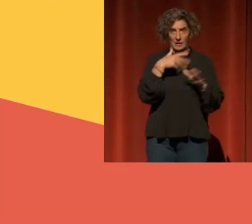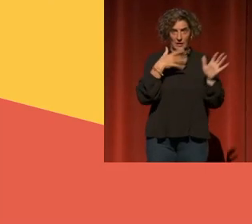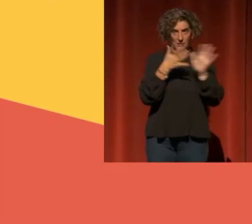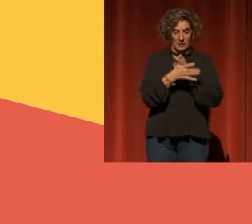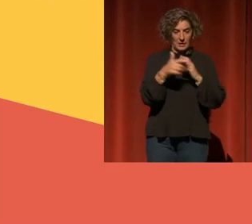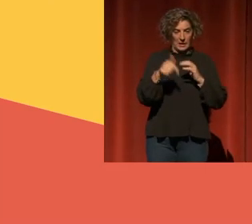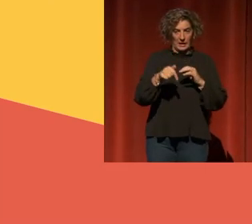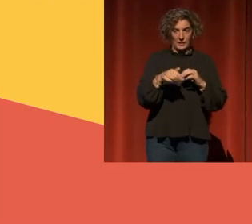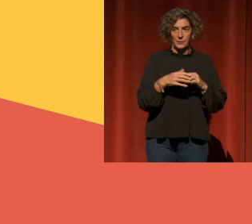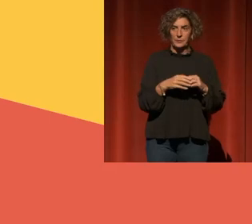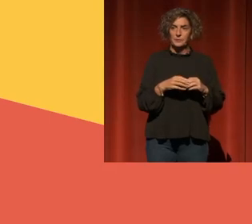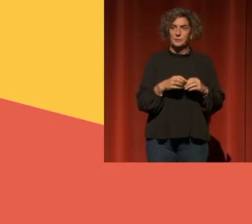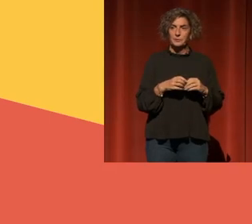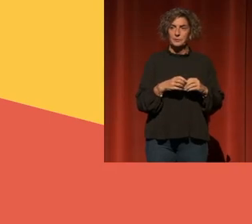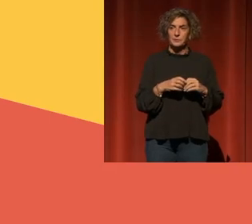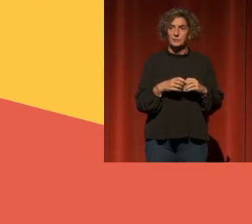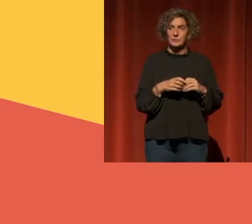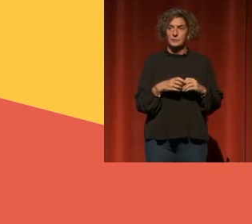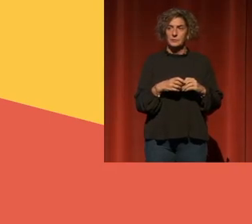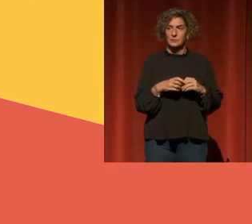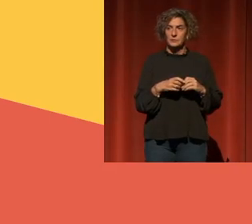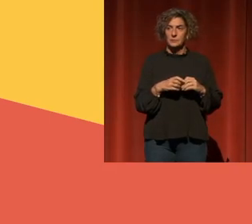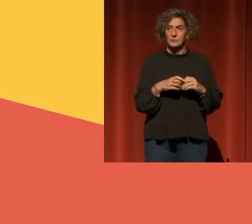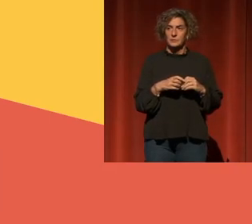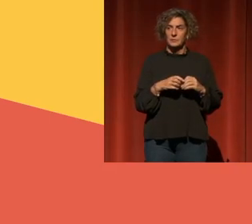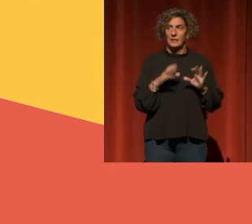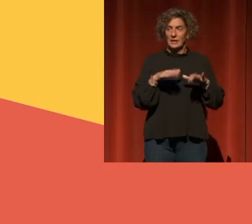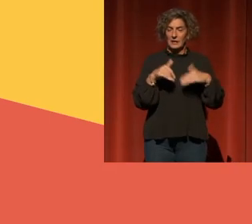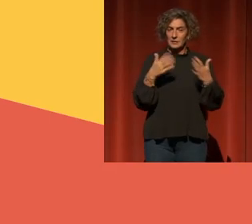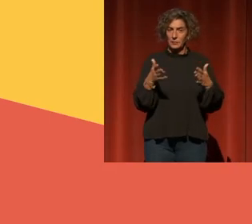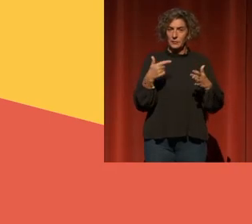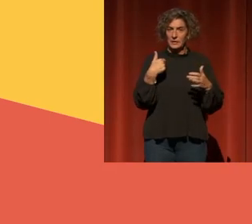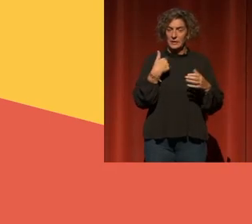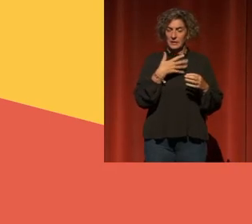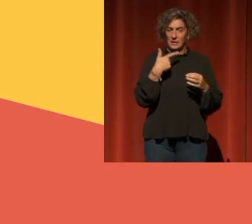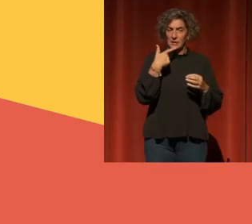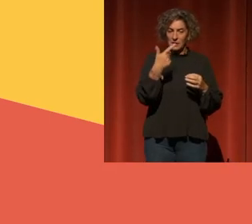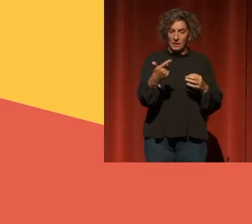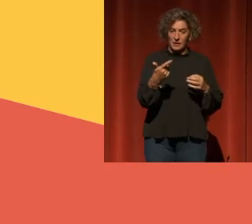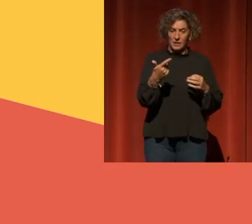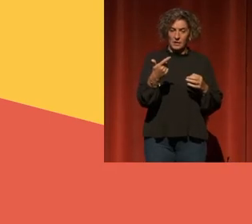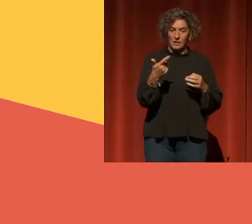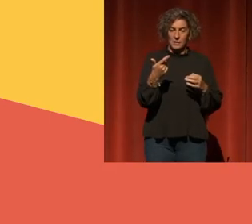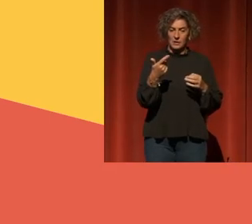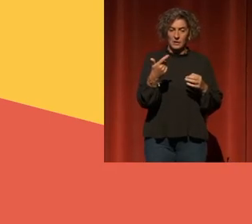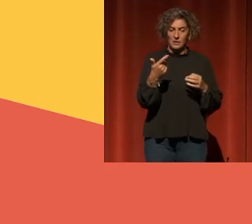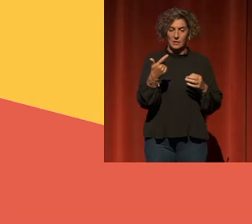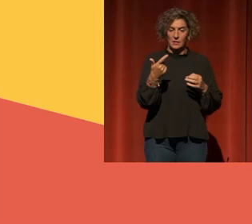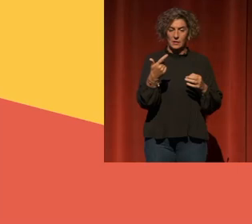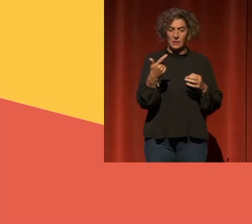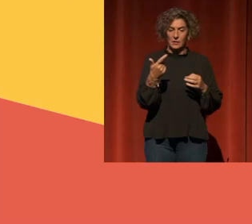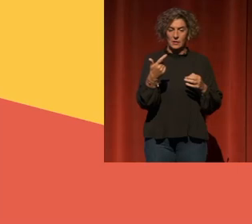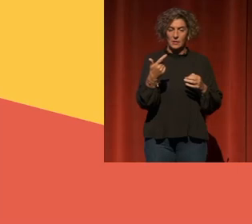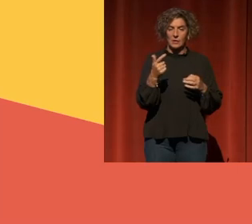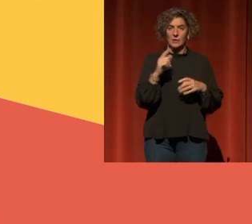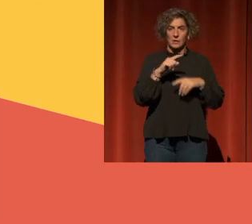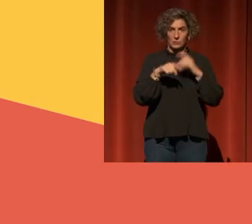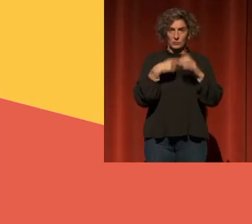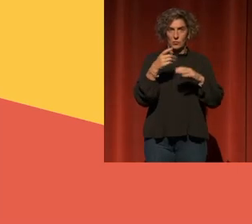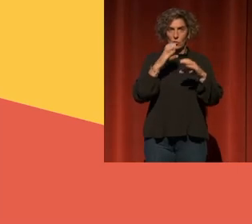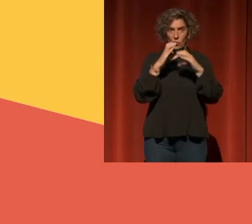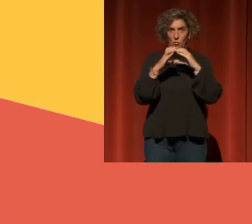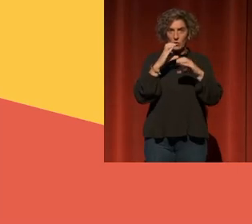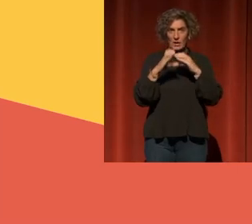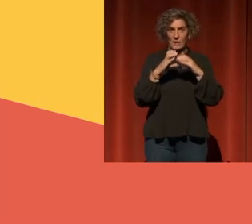decidido cambiar el título decir también que el índice de mi comunicación es bastante